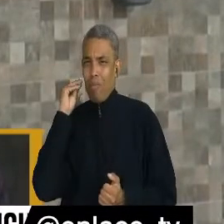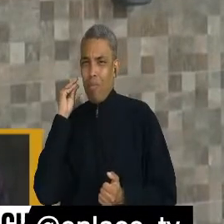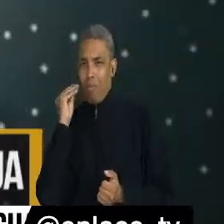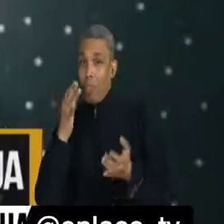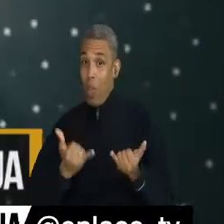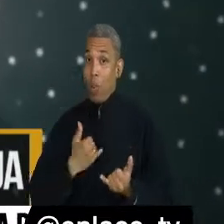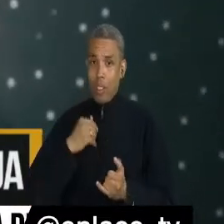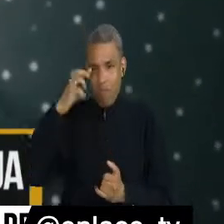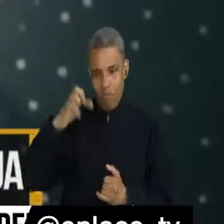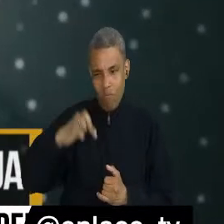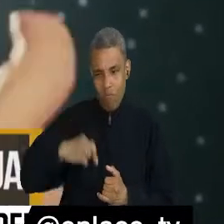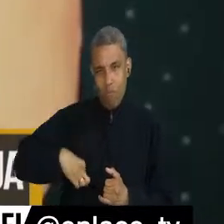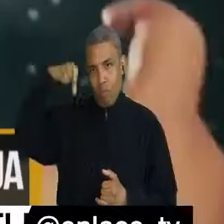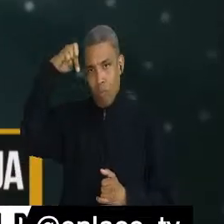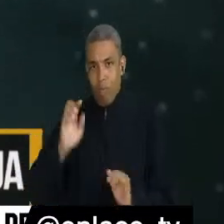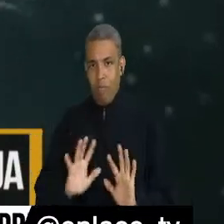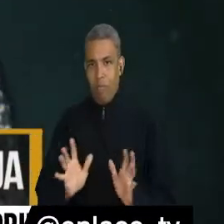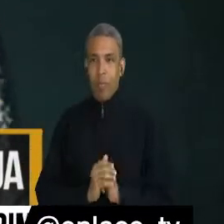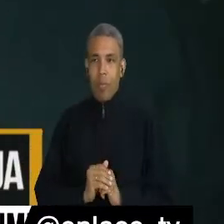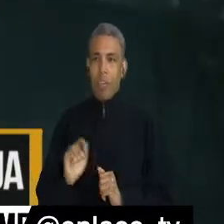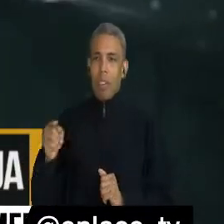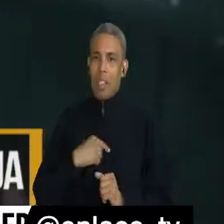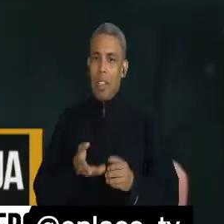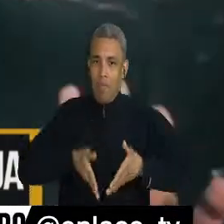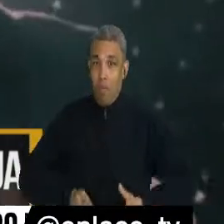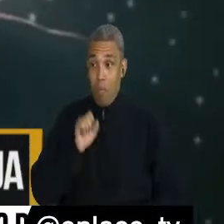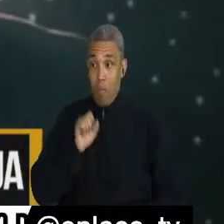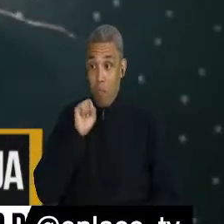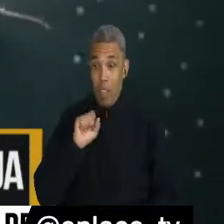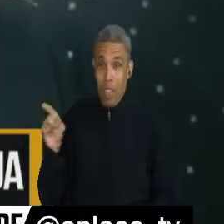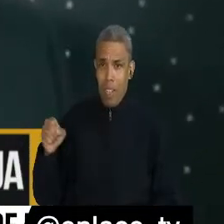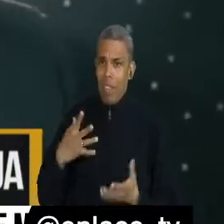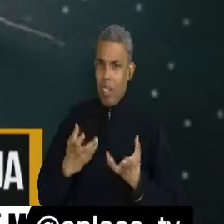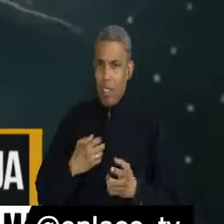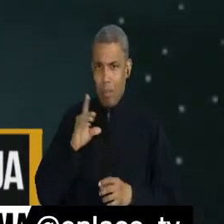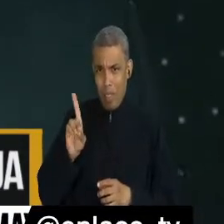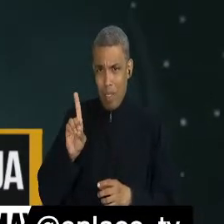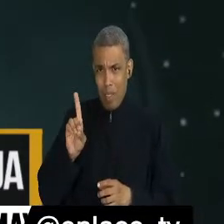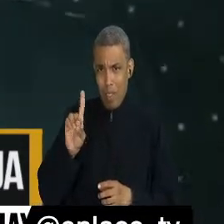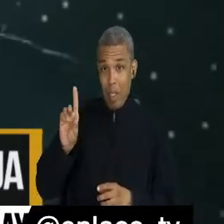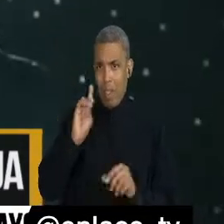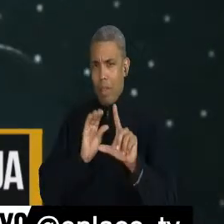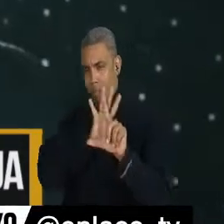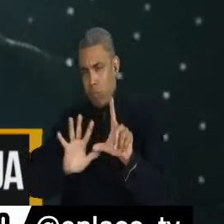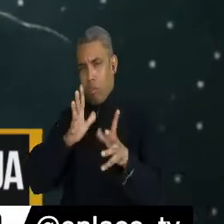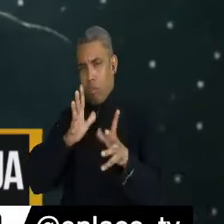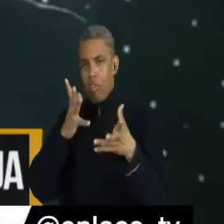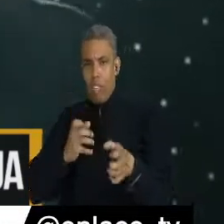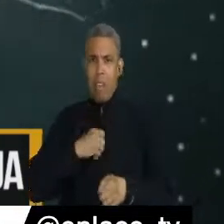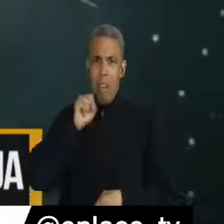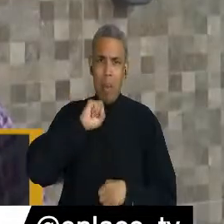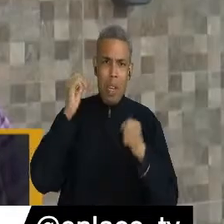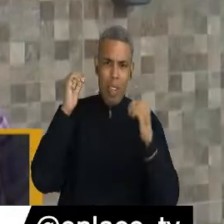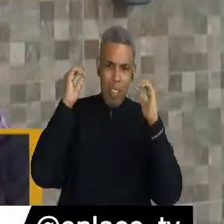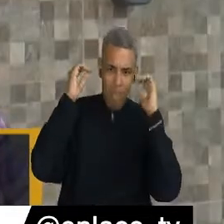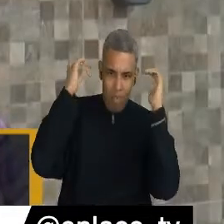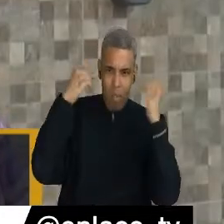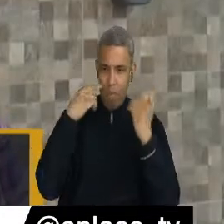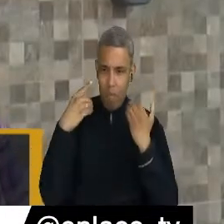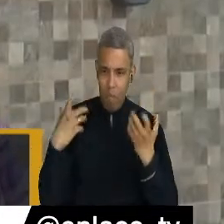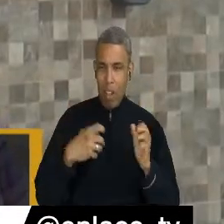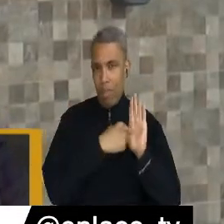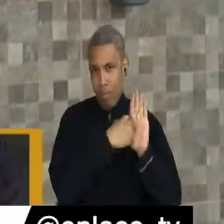actualmente. Este hijo del sol espera con su carrera artística lograr sacar en alto también el nombre de esta ciudad. El tema trata de